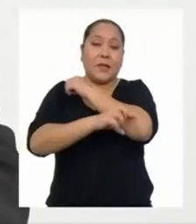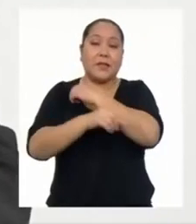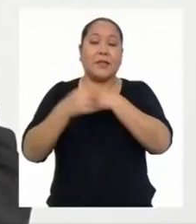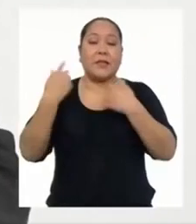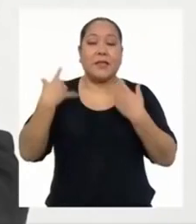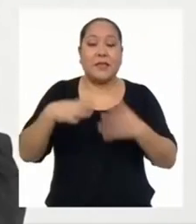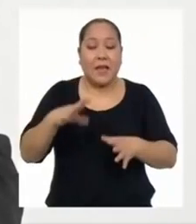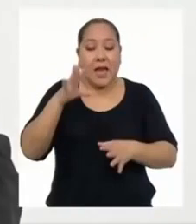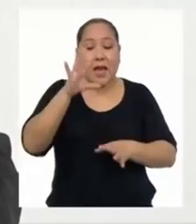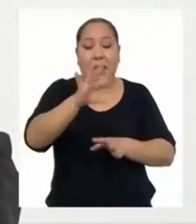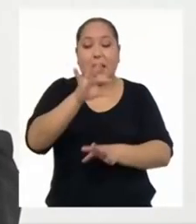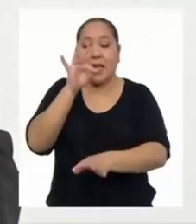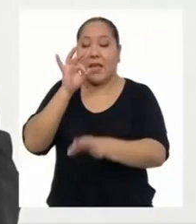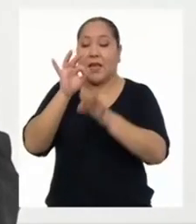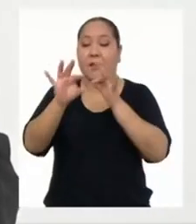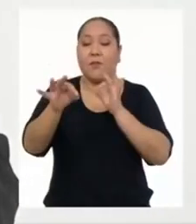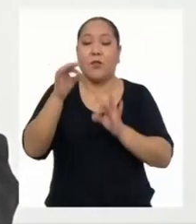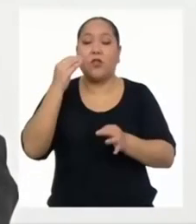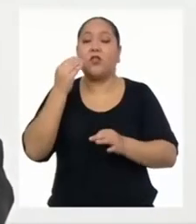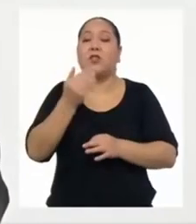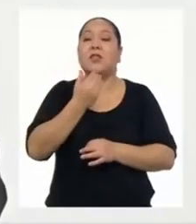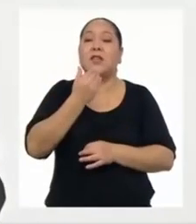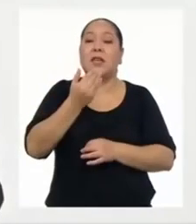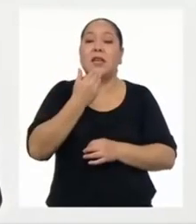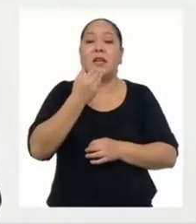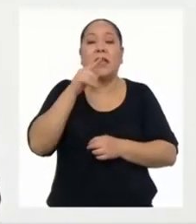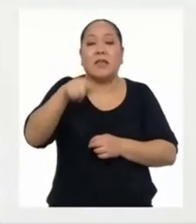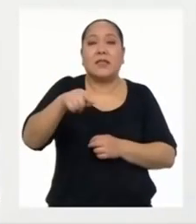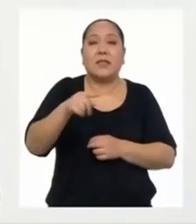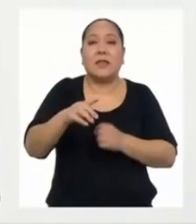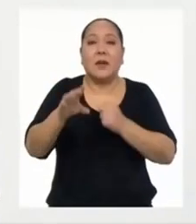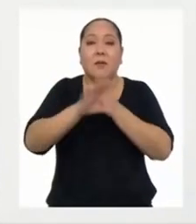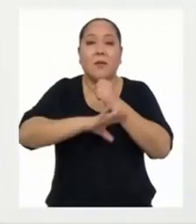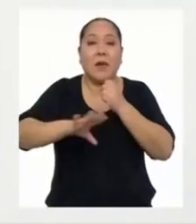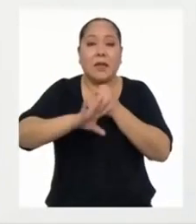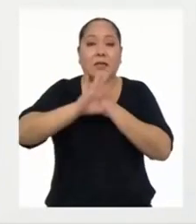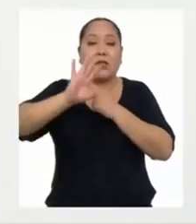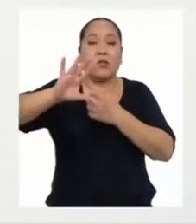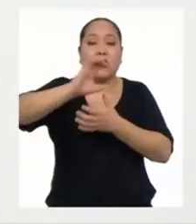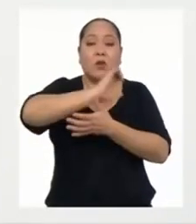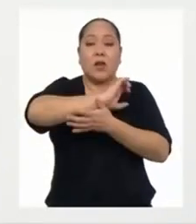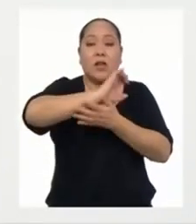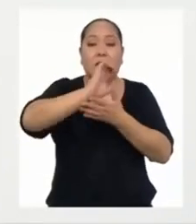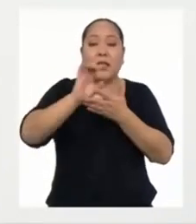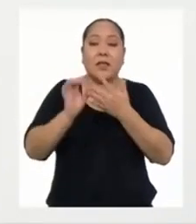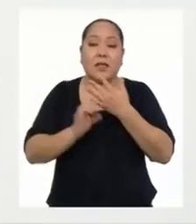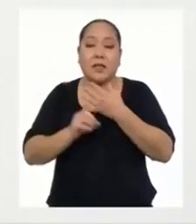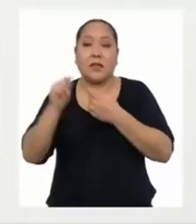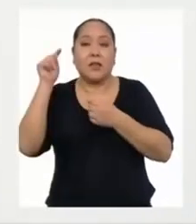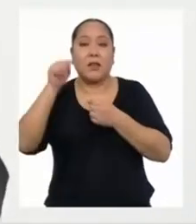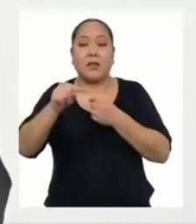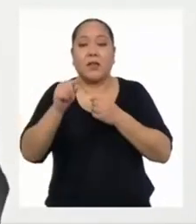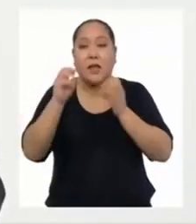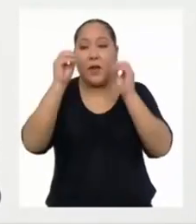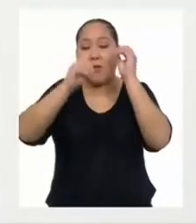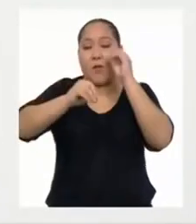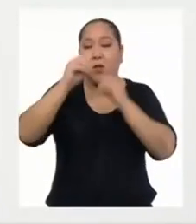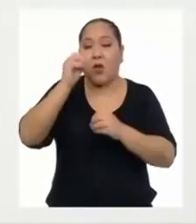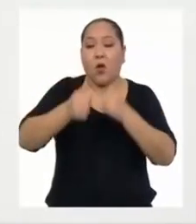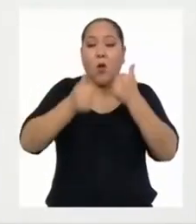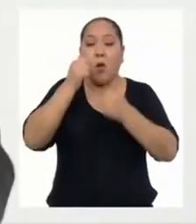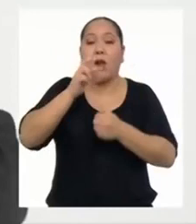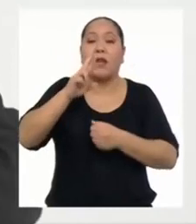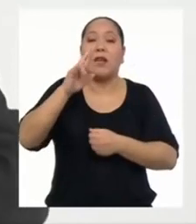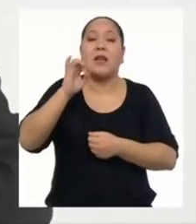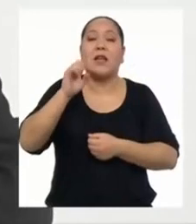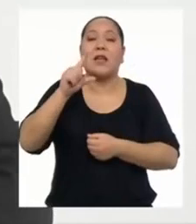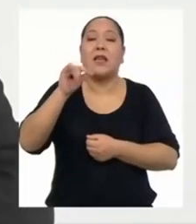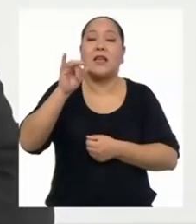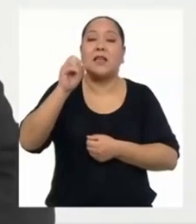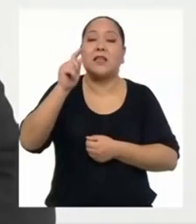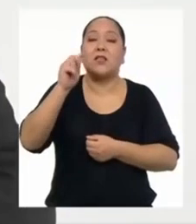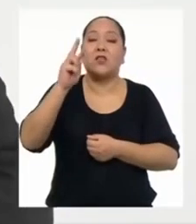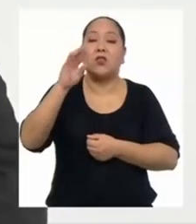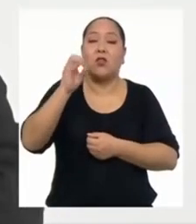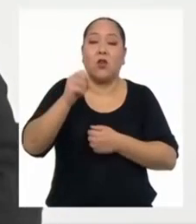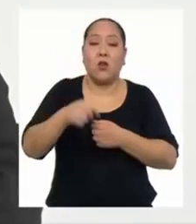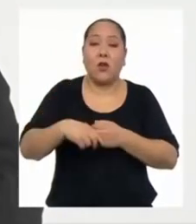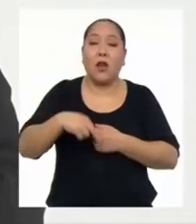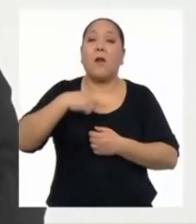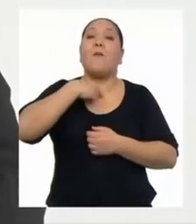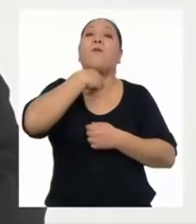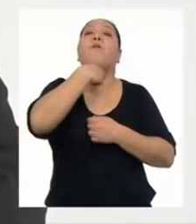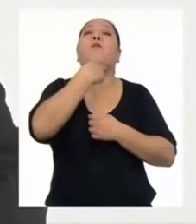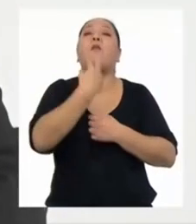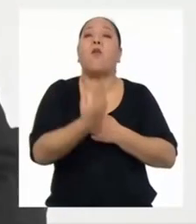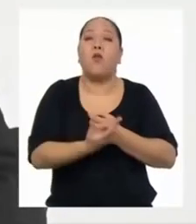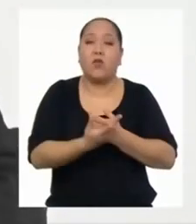destinatarios en base a sus características, hay que establecer el registro que usaremos. ¿Tú qué dices, Yanira?